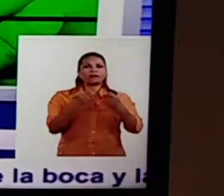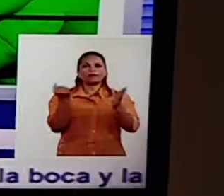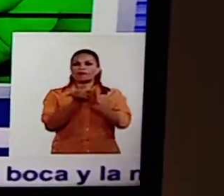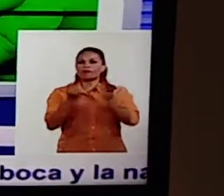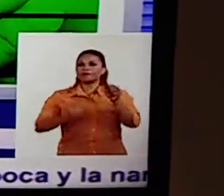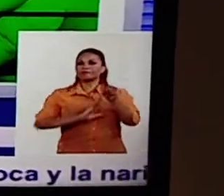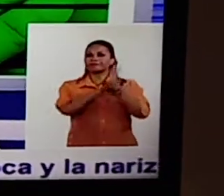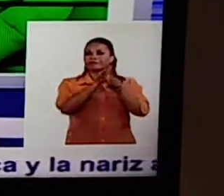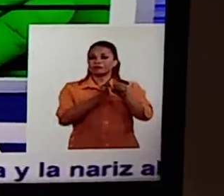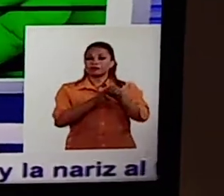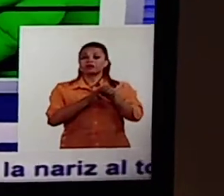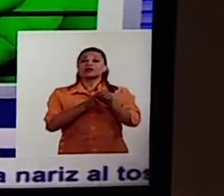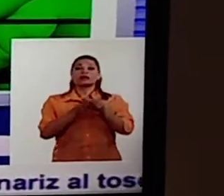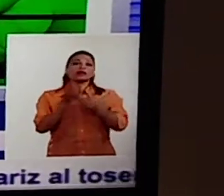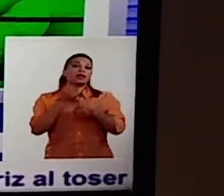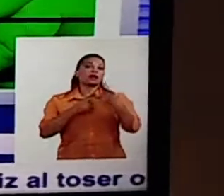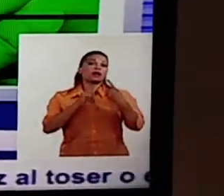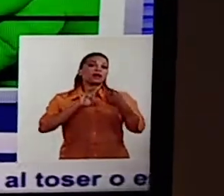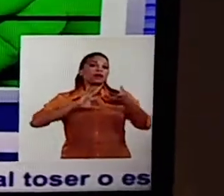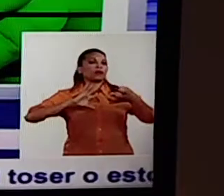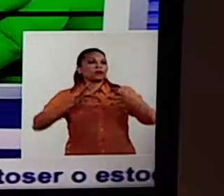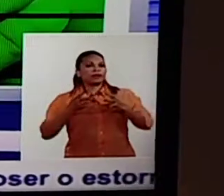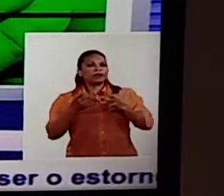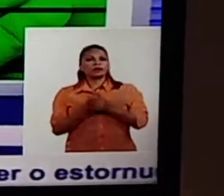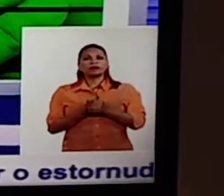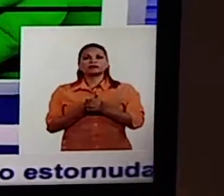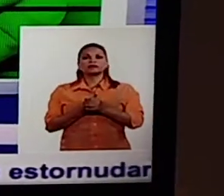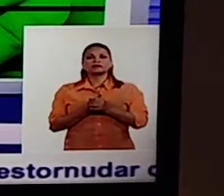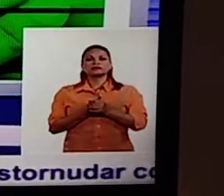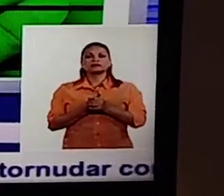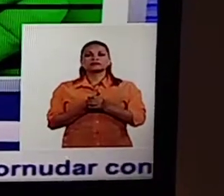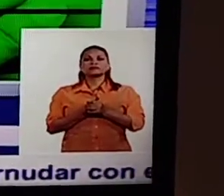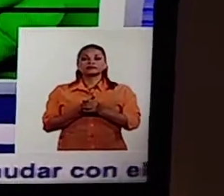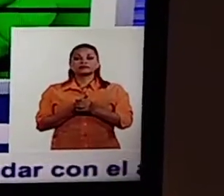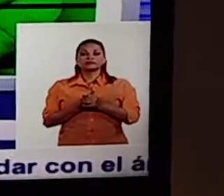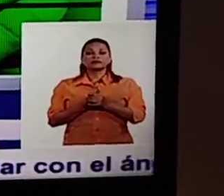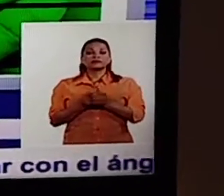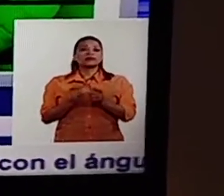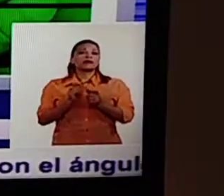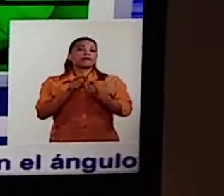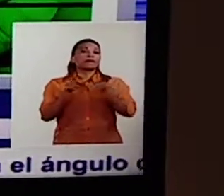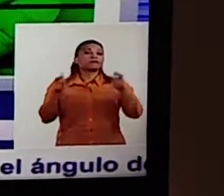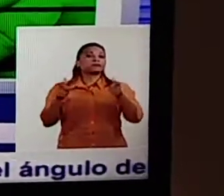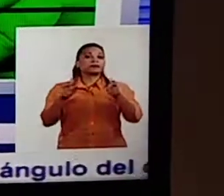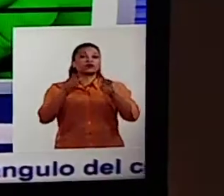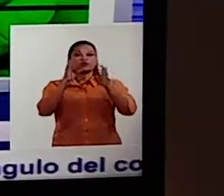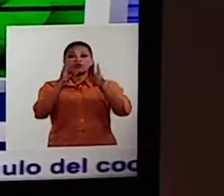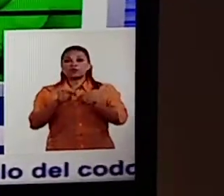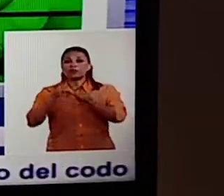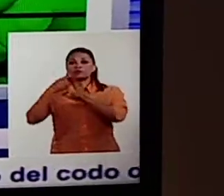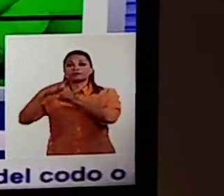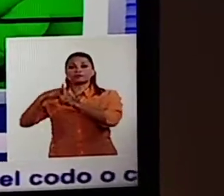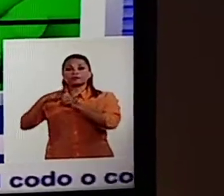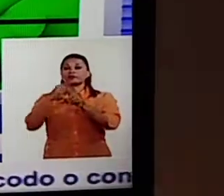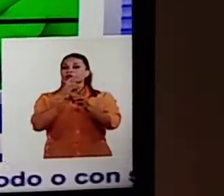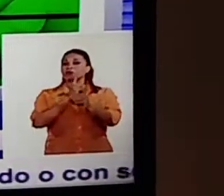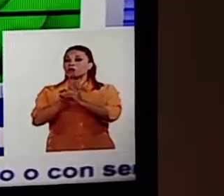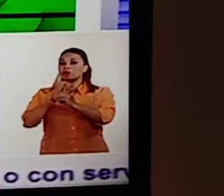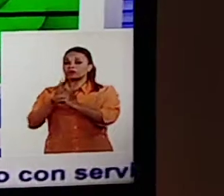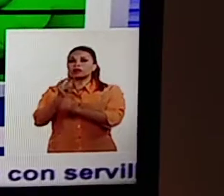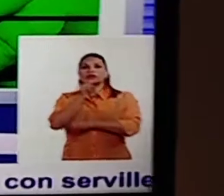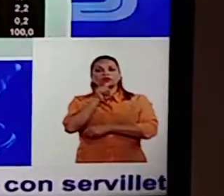las que tienen una mayor complejidad, mayor número de casos, mayor número de contactos, como es natural, sospechoso, pues la